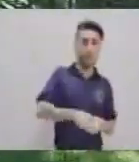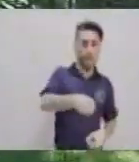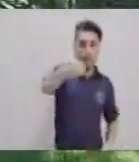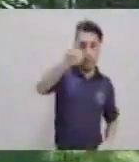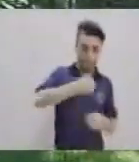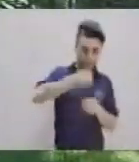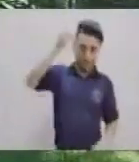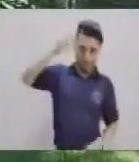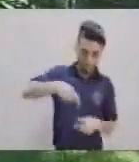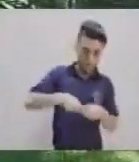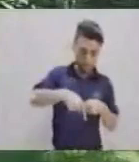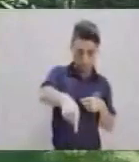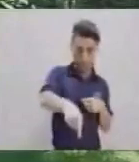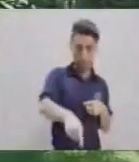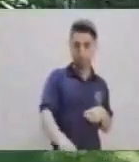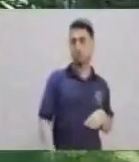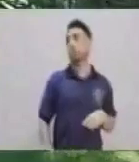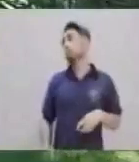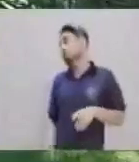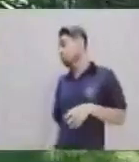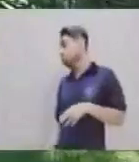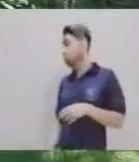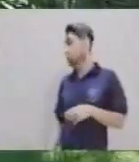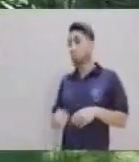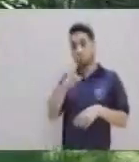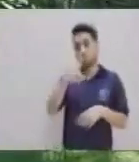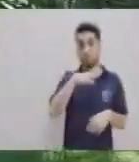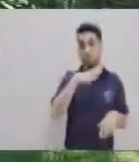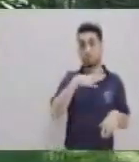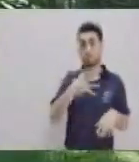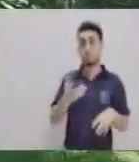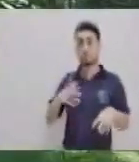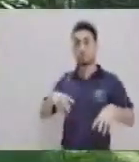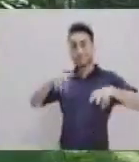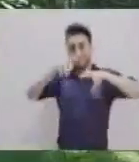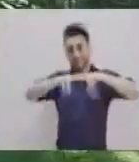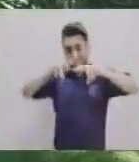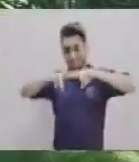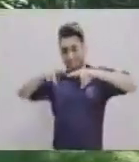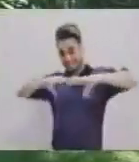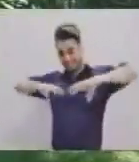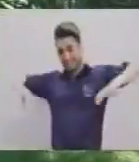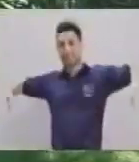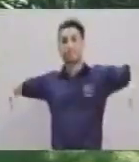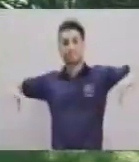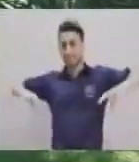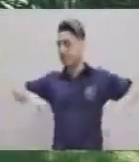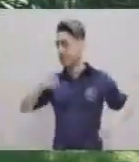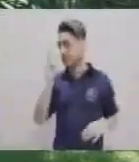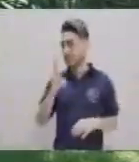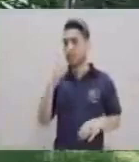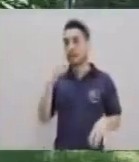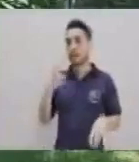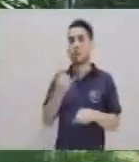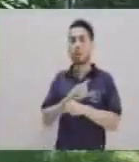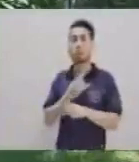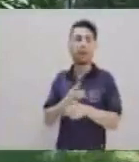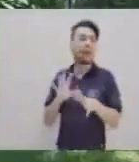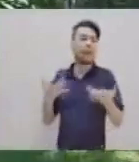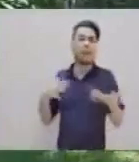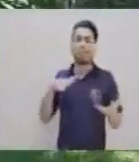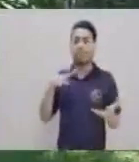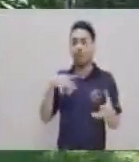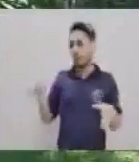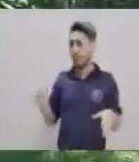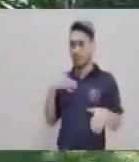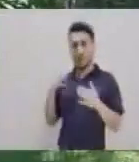palo. Si usted tiene una escalera pliométrica, lo puede hacer en casa. Pero recuérdense que tenemos que utilizar lo que tengamos